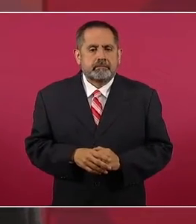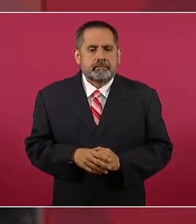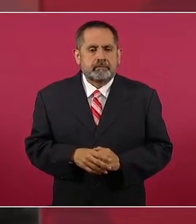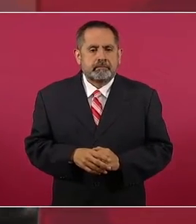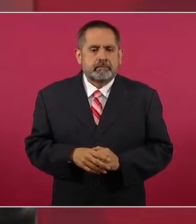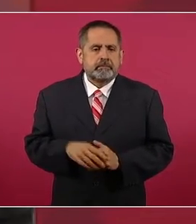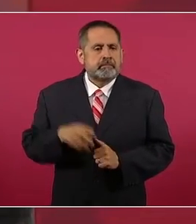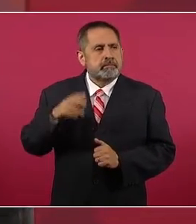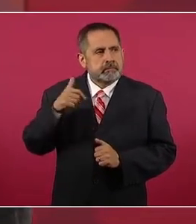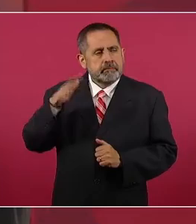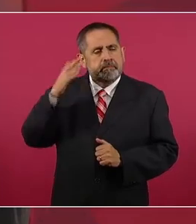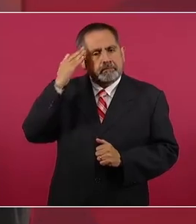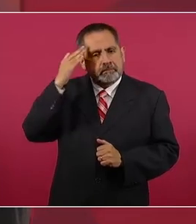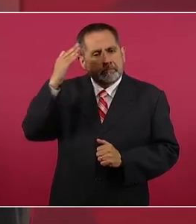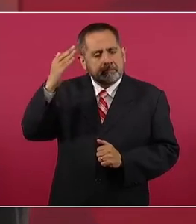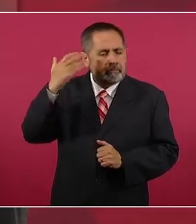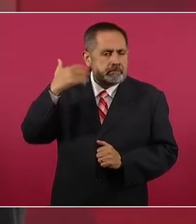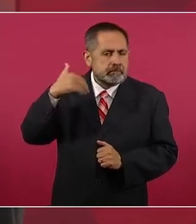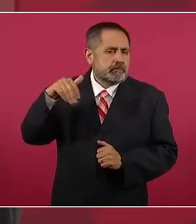cuando éramos